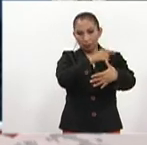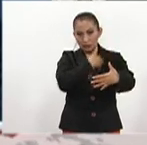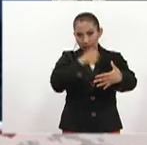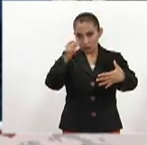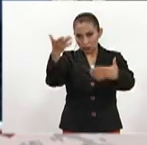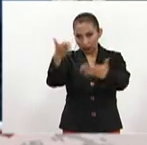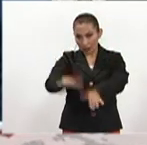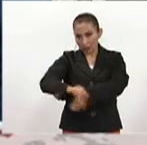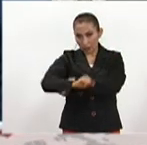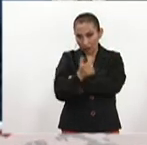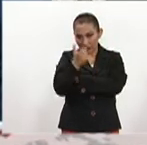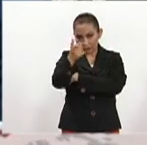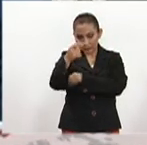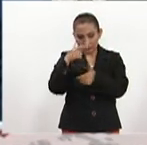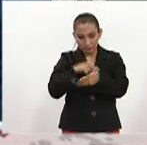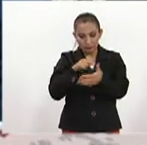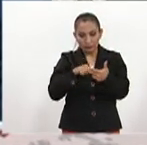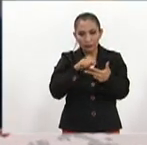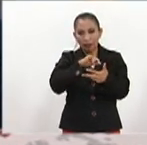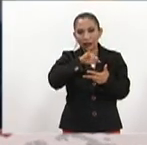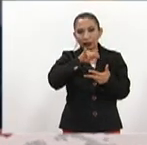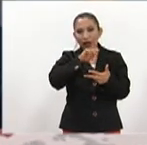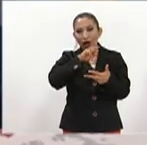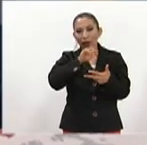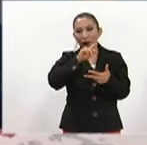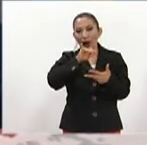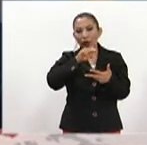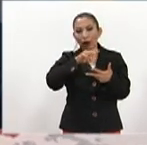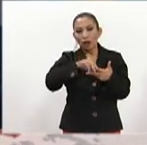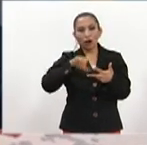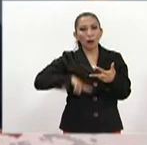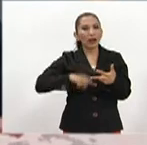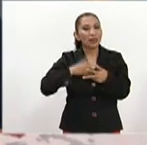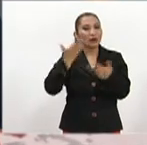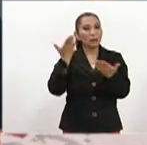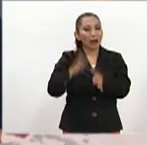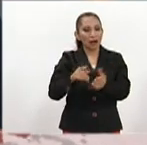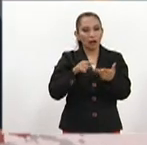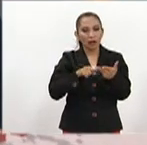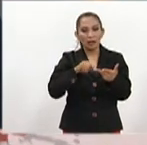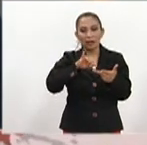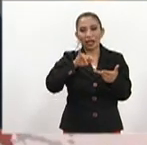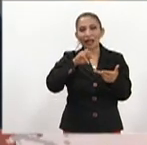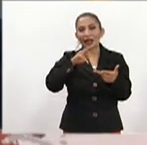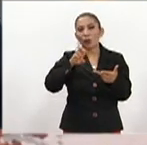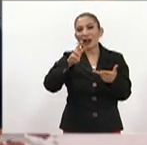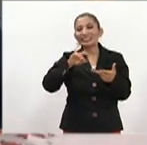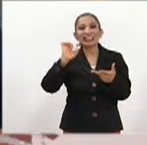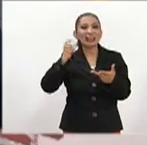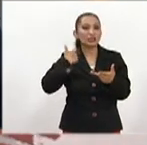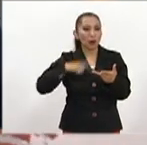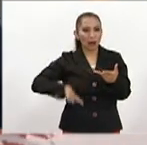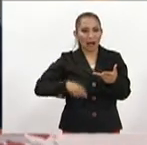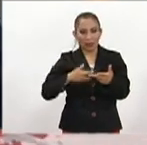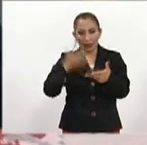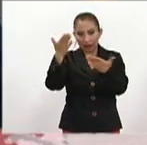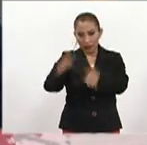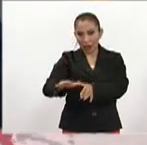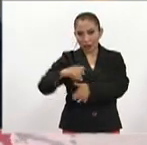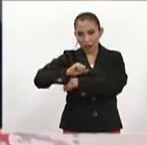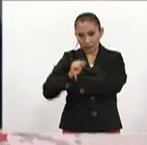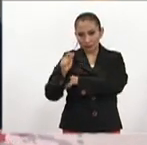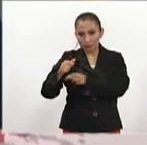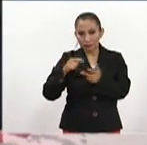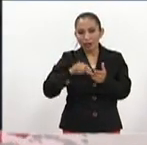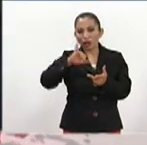presidenta del Banco de la Reserva Federal, Jerome Powell, gobernador del Banco Central, Kevin Warsh, ex gobernador del Banco de la